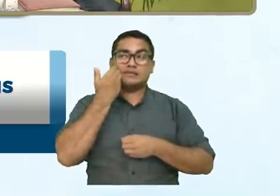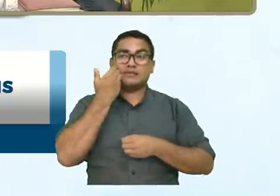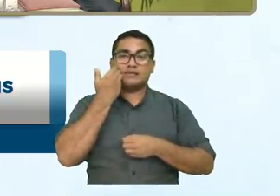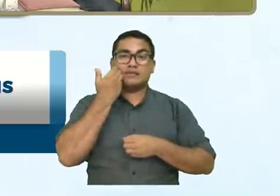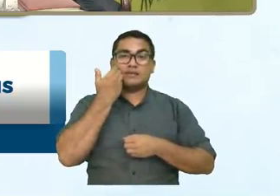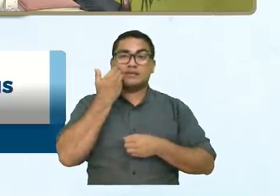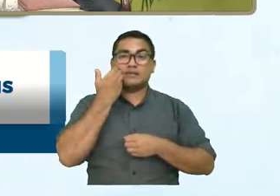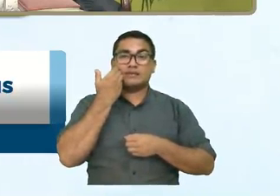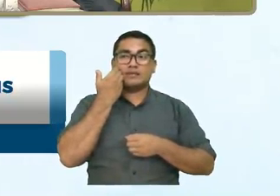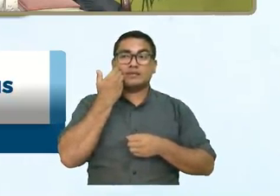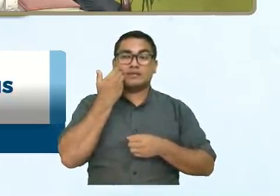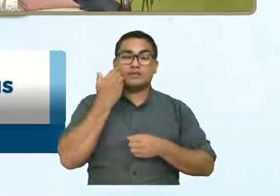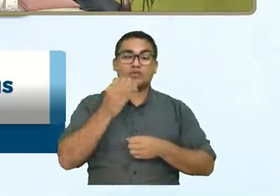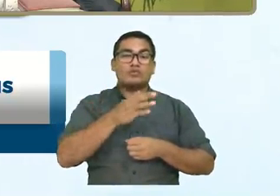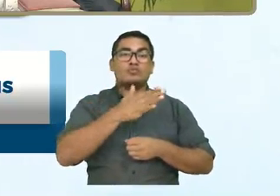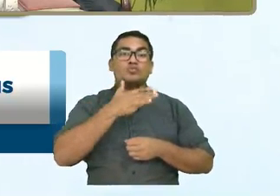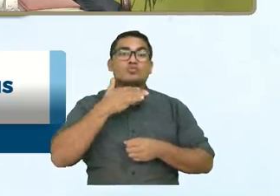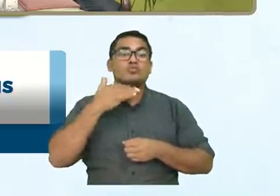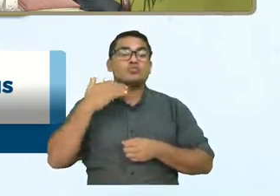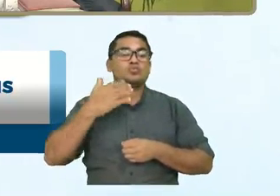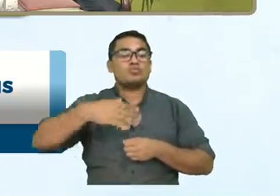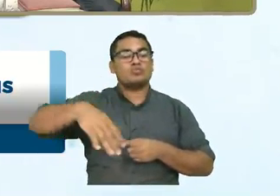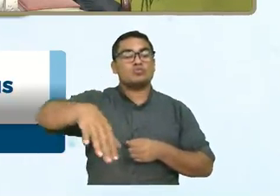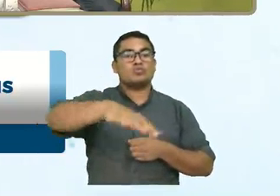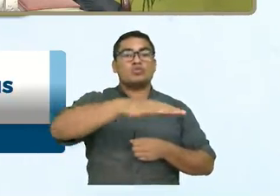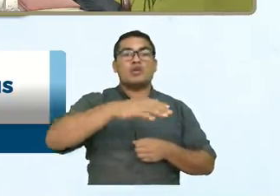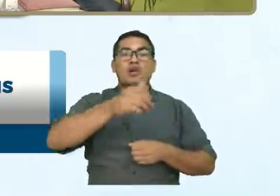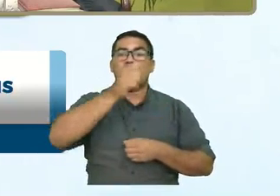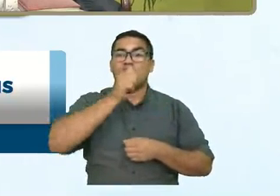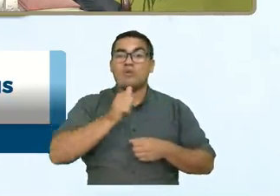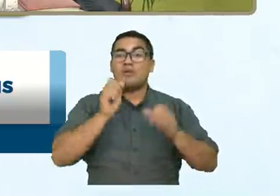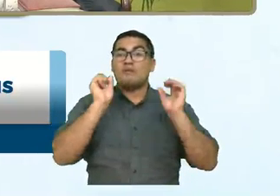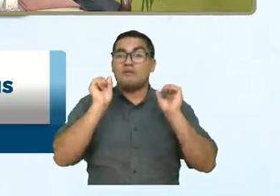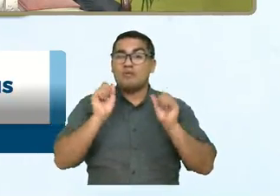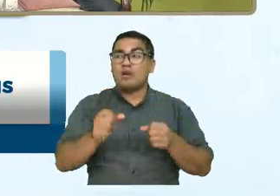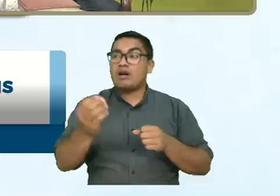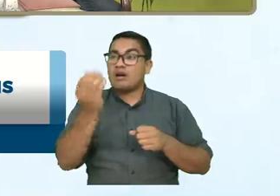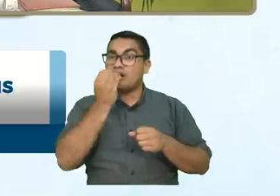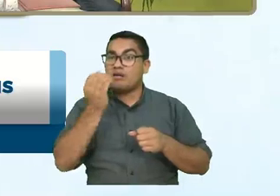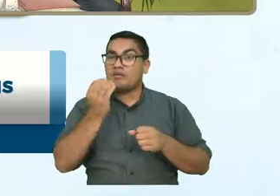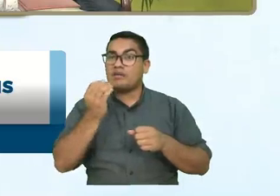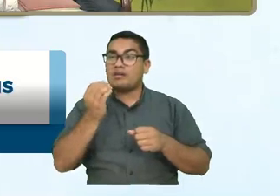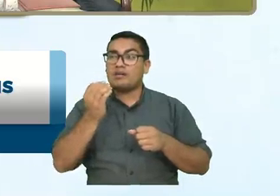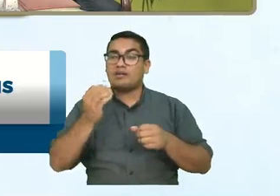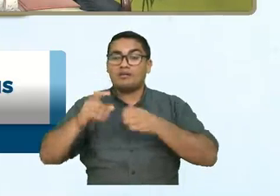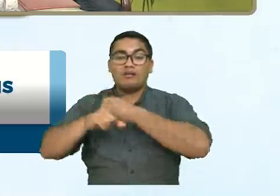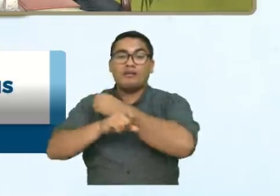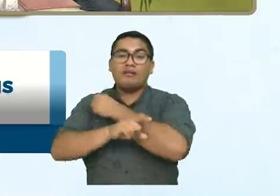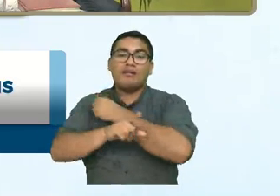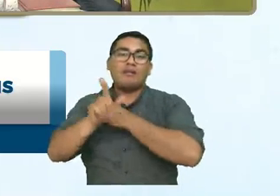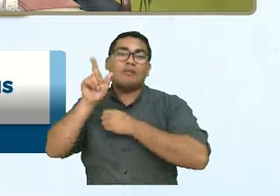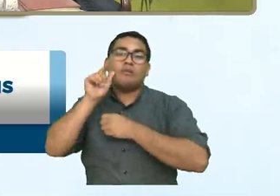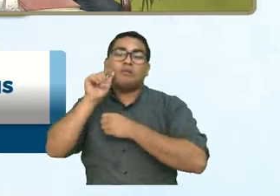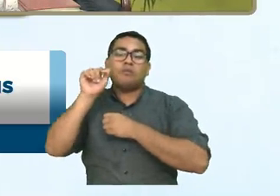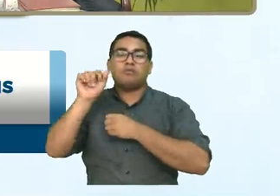su orina y contaminan el suelo. Pueden contaminar los alimentos, como te decía, la rata puede ser que